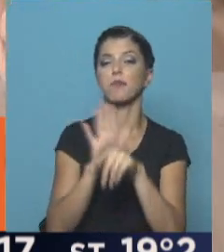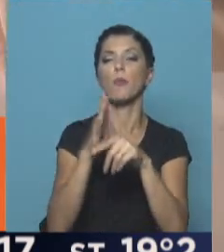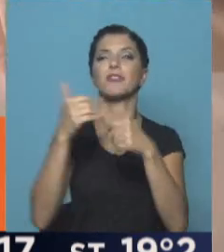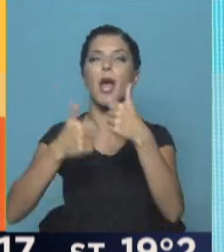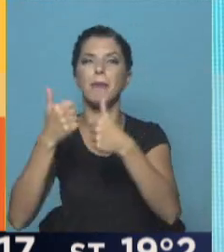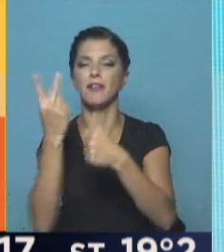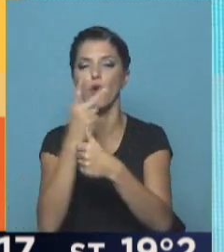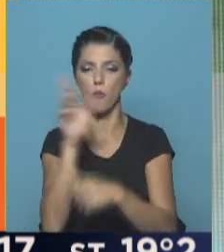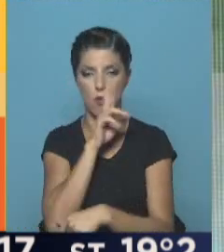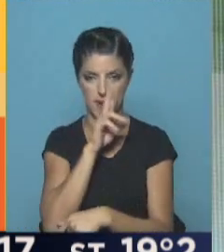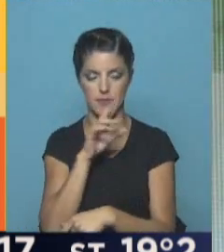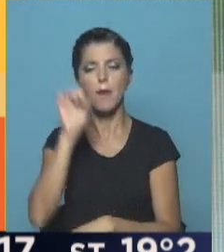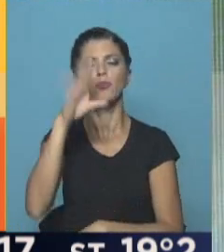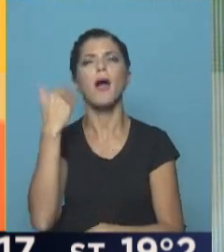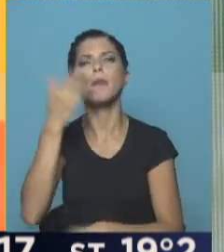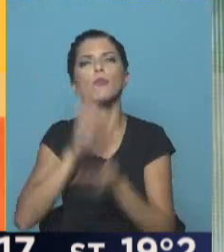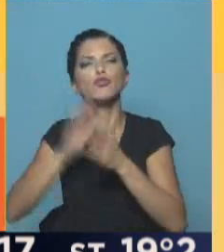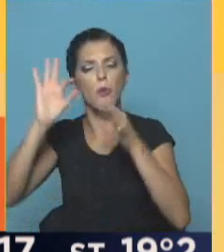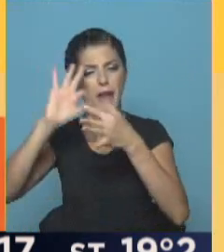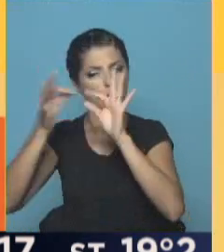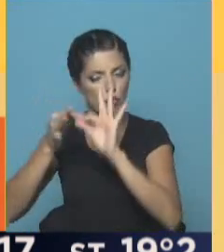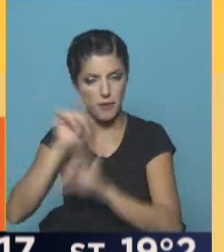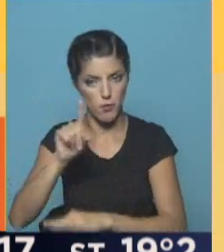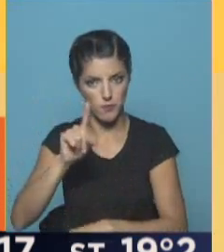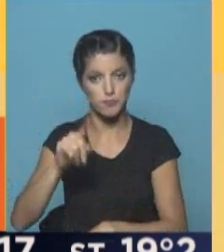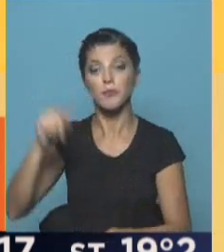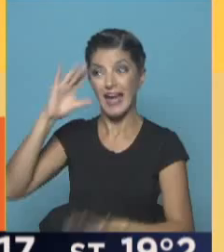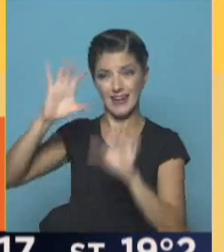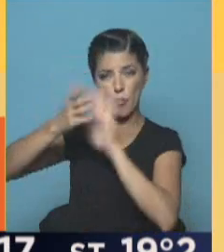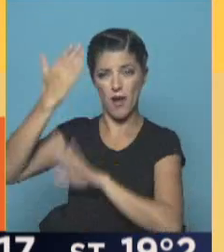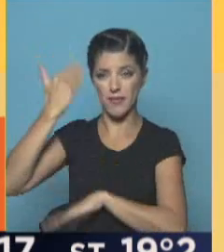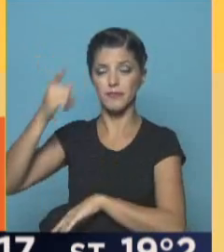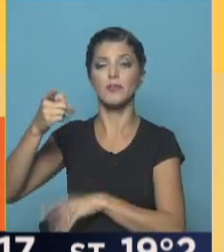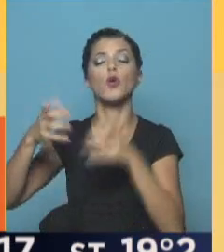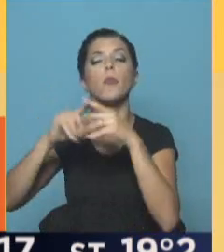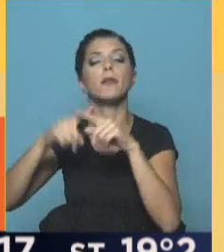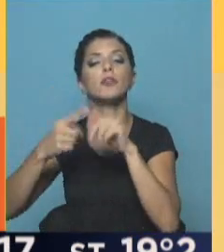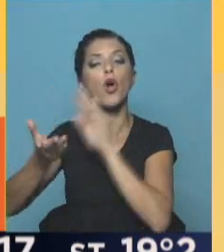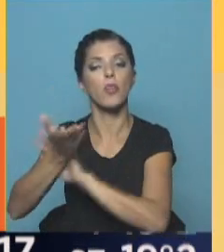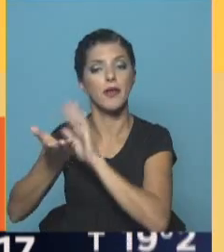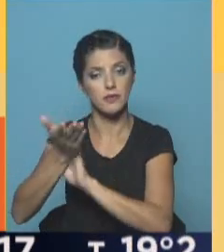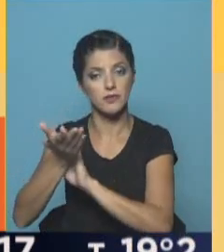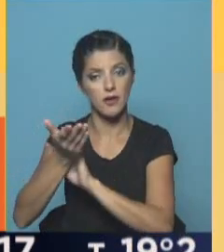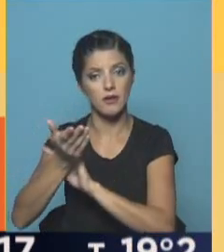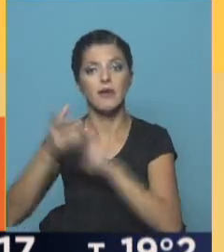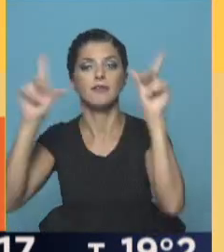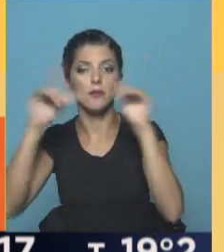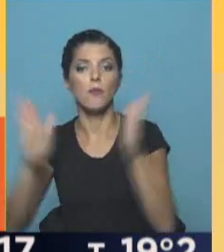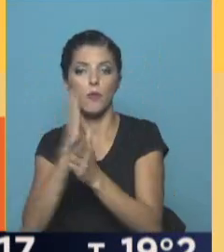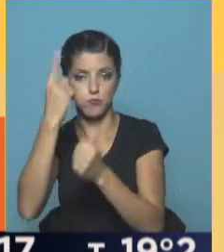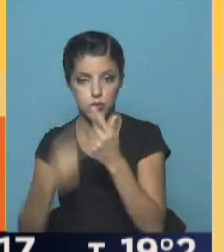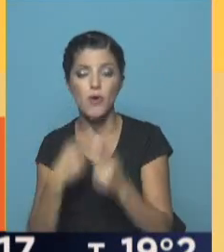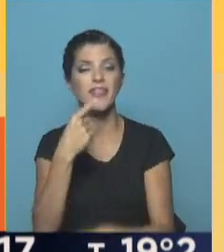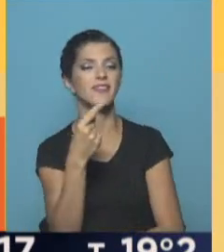Europa. Recordemos cuando los medios de ultraderecha en Francia intentaron desvalorizar el matrimonio de